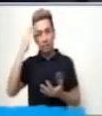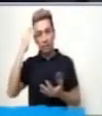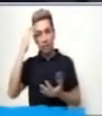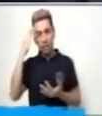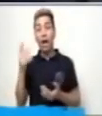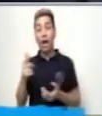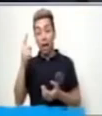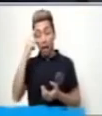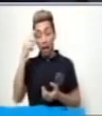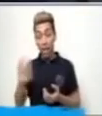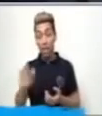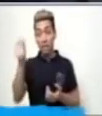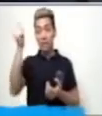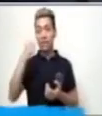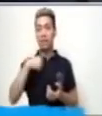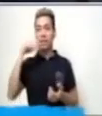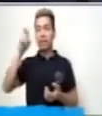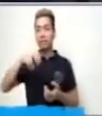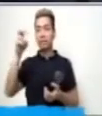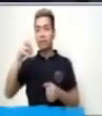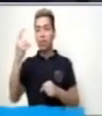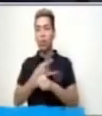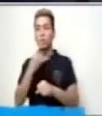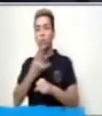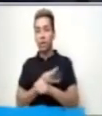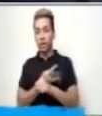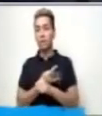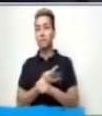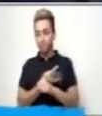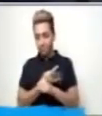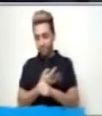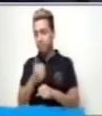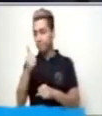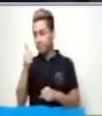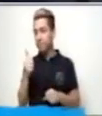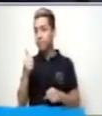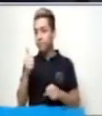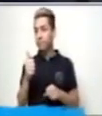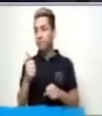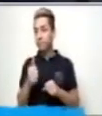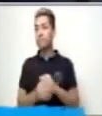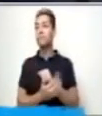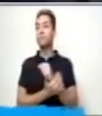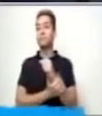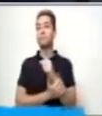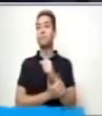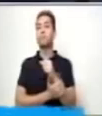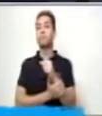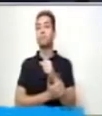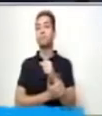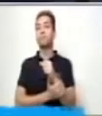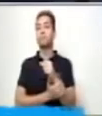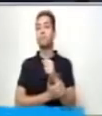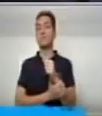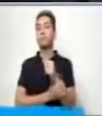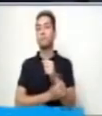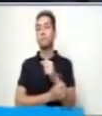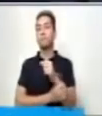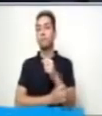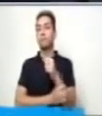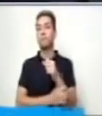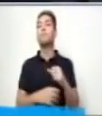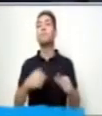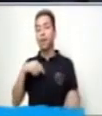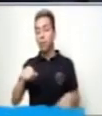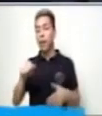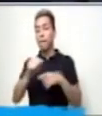adivinanza necesitamos utilizarlas. Muy bien. Vamos a practicar ahora con un libro